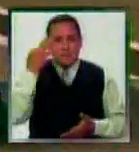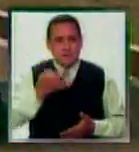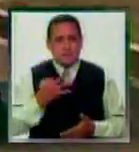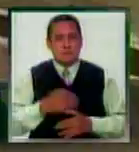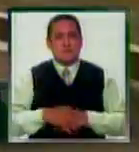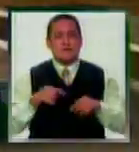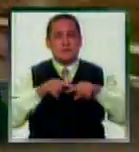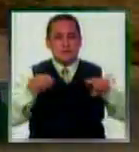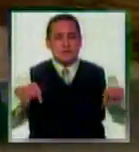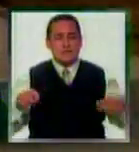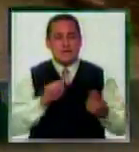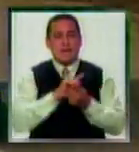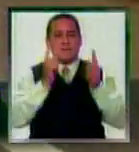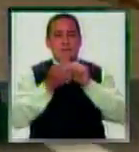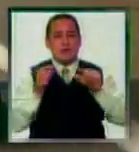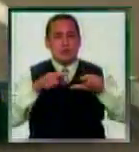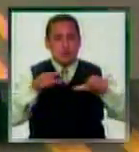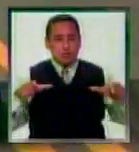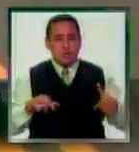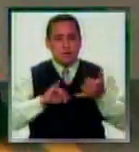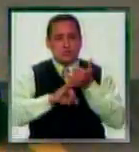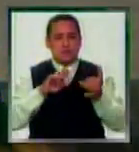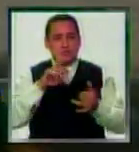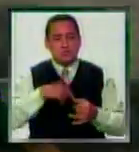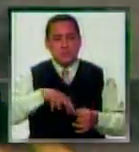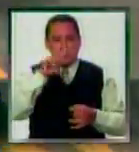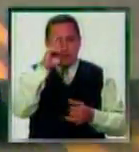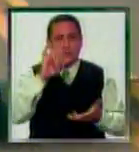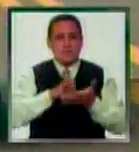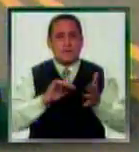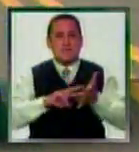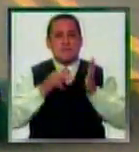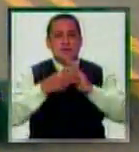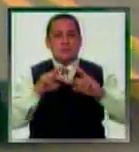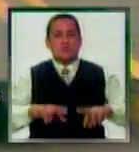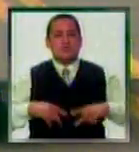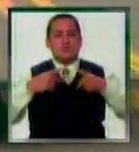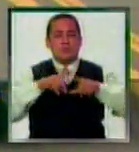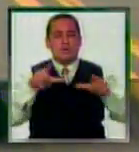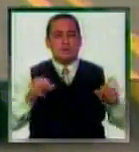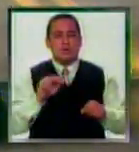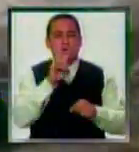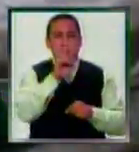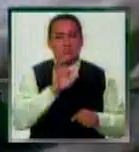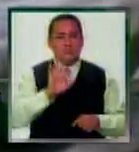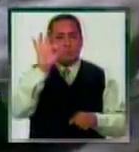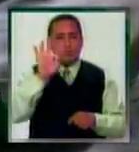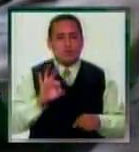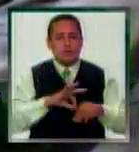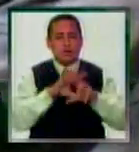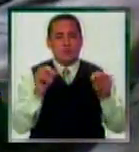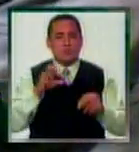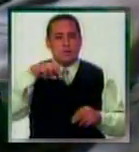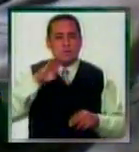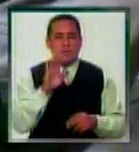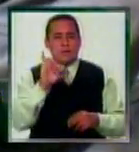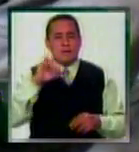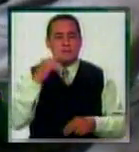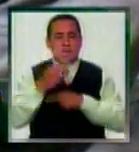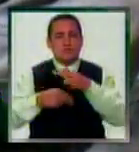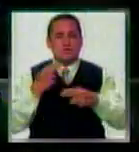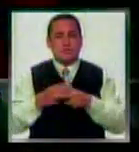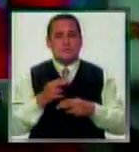definitivamente cambiará la zona sur del país y que significará un incremento del 2% en el PBI